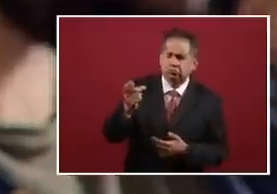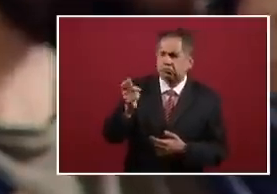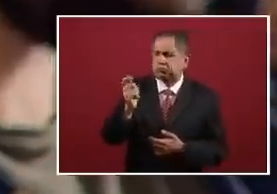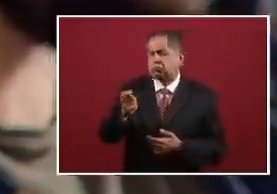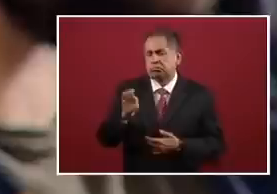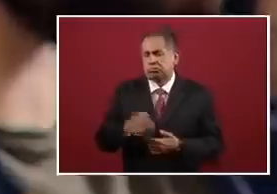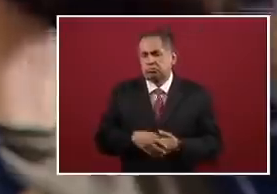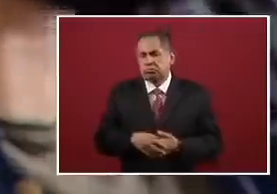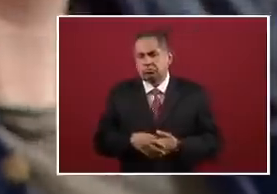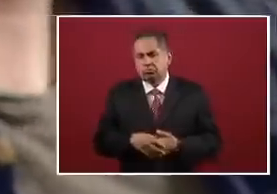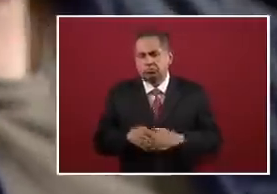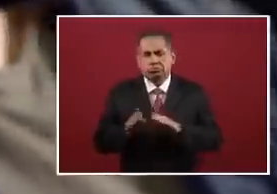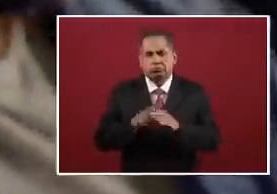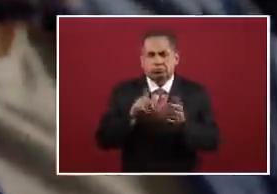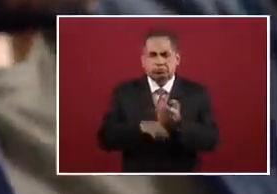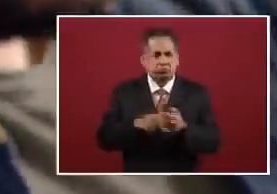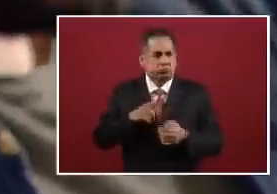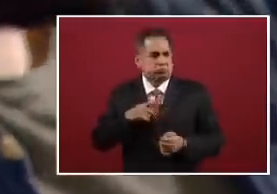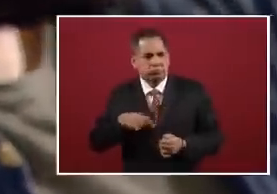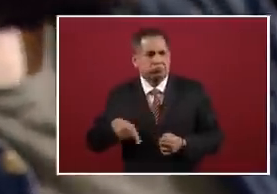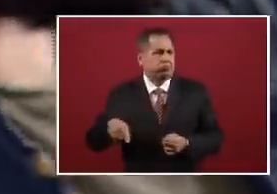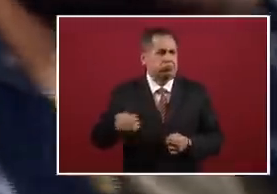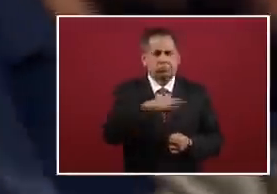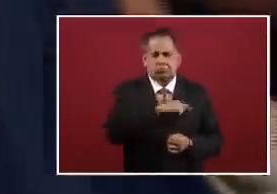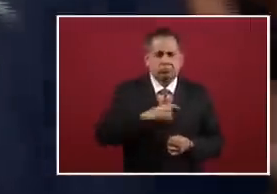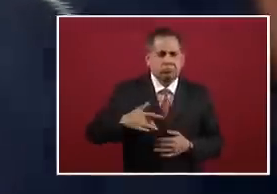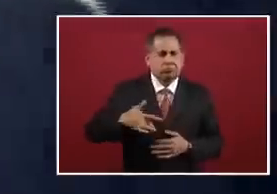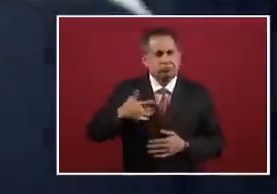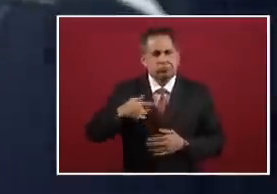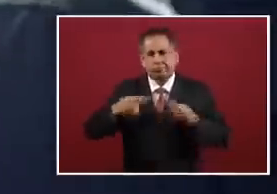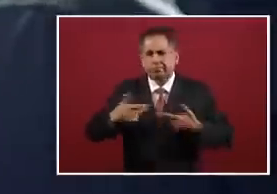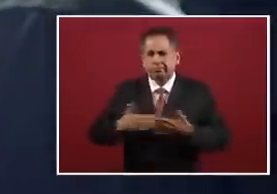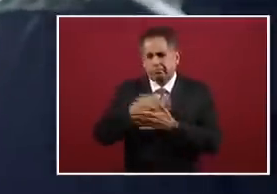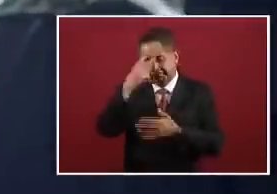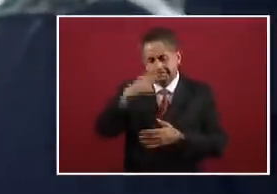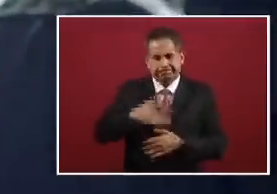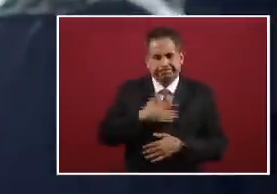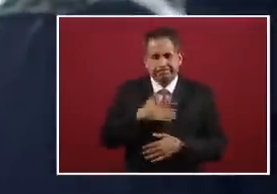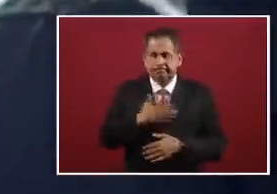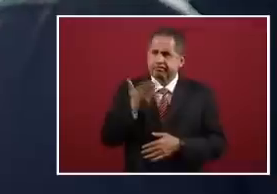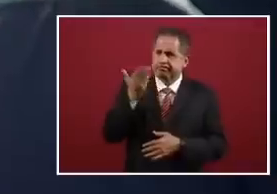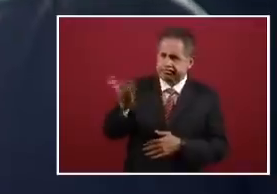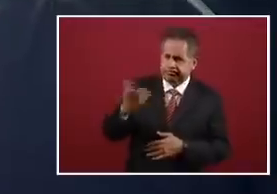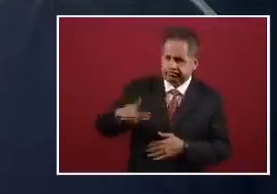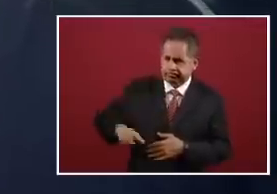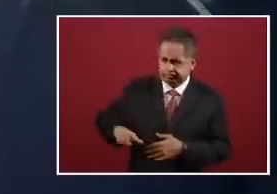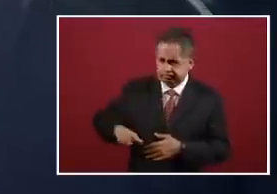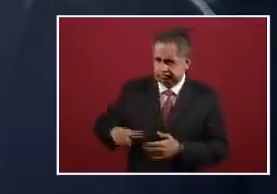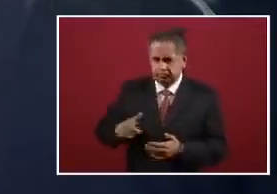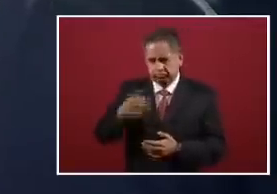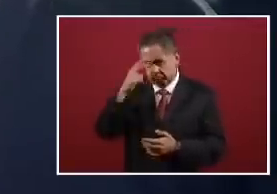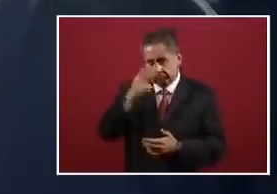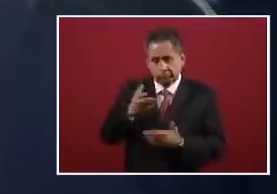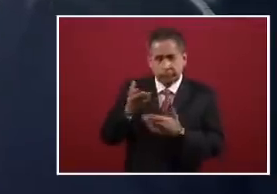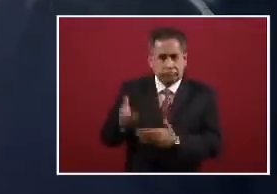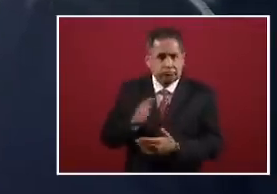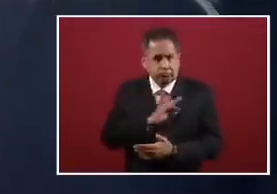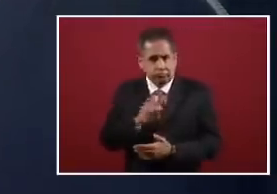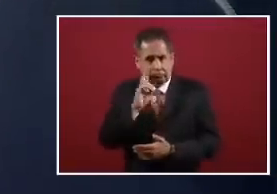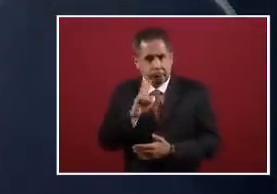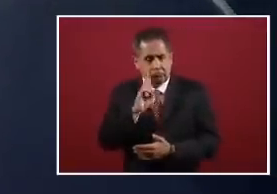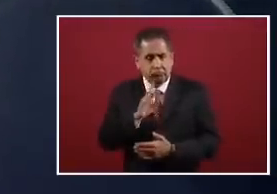también dado el sentir de muchos mexicanos, se ha pedido al gobierno mexicano si